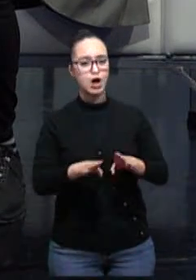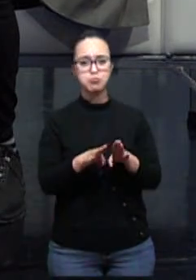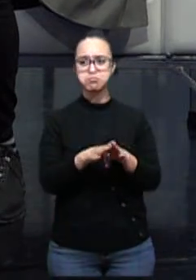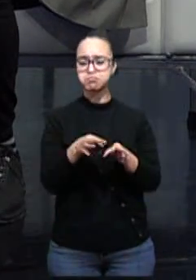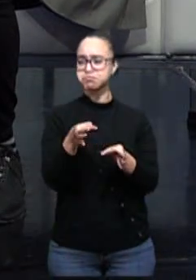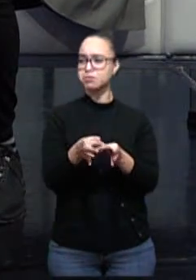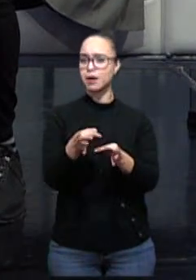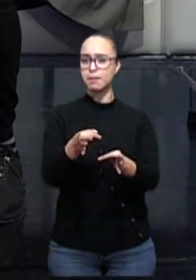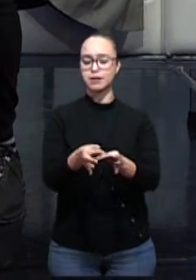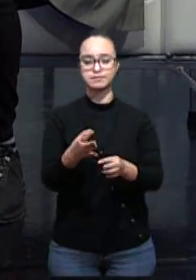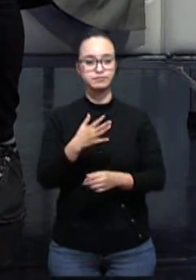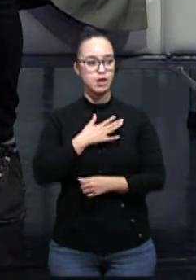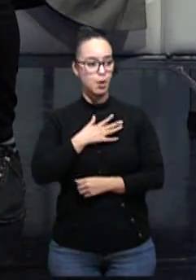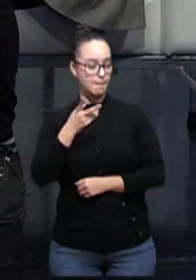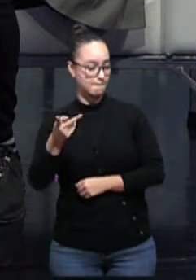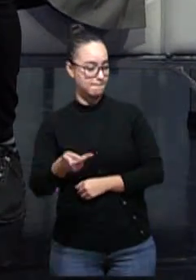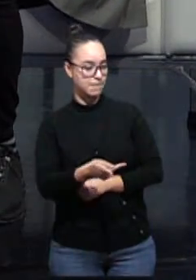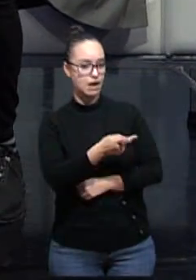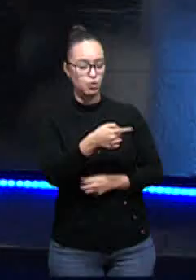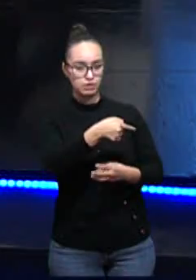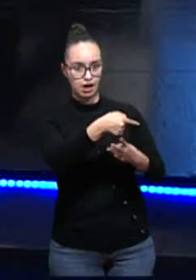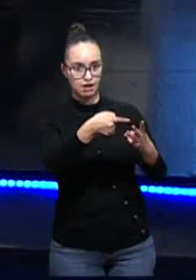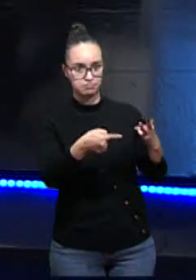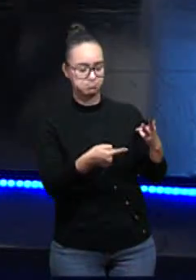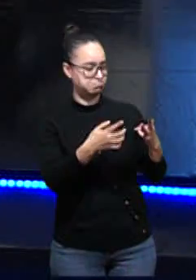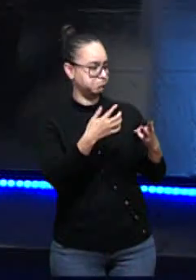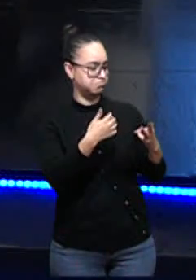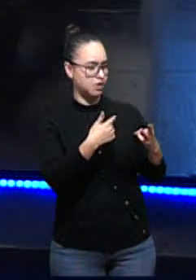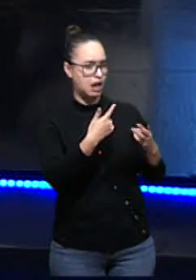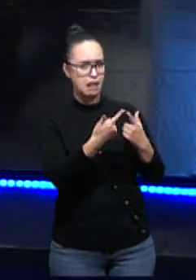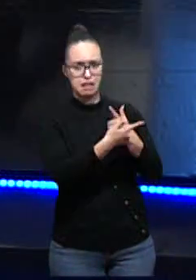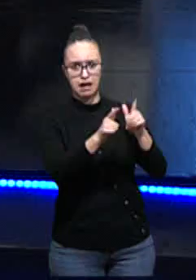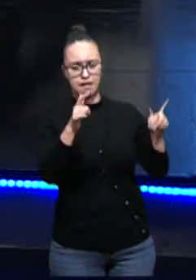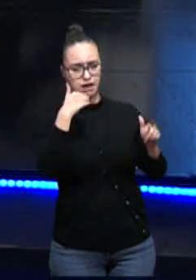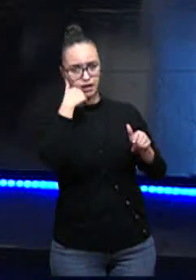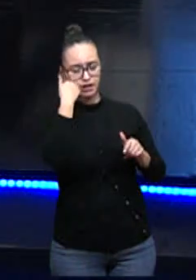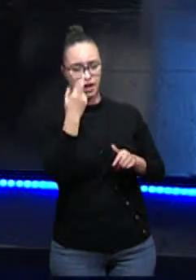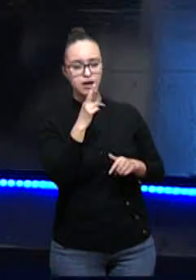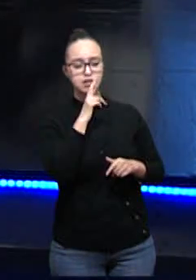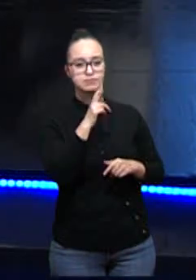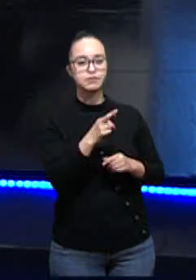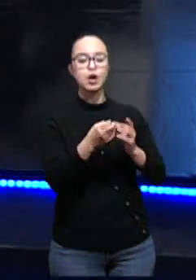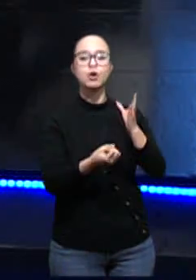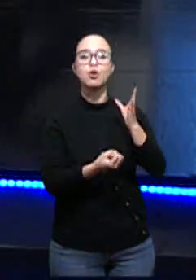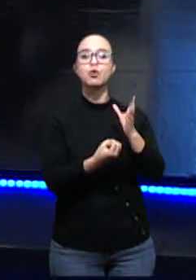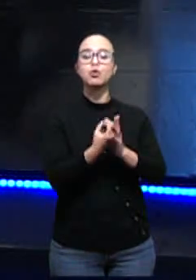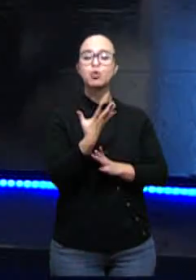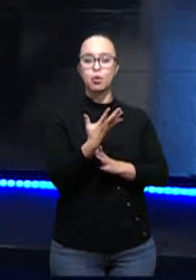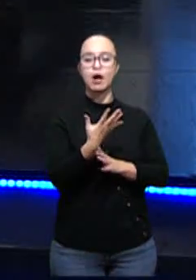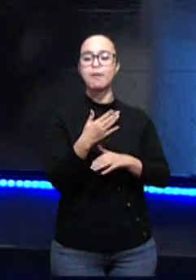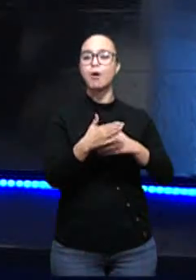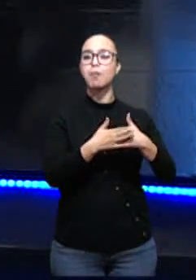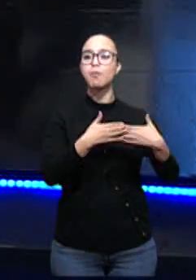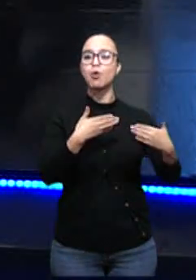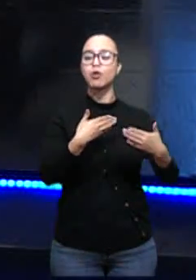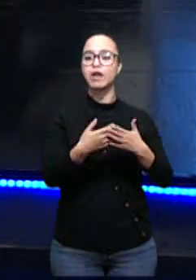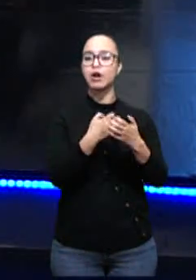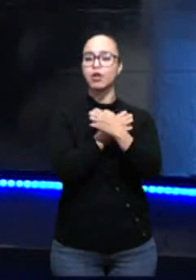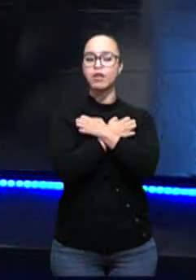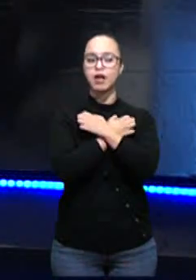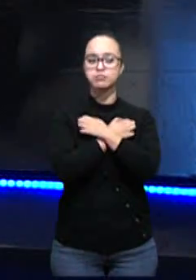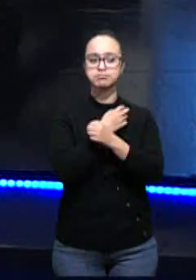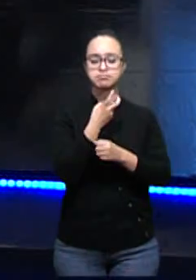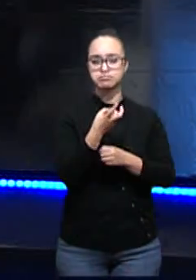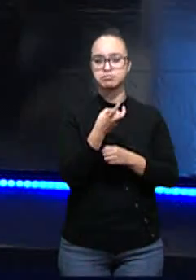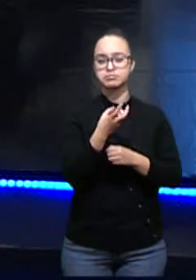una pregunta para los tres, quien guste preguntar. El tema del modelo educativo, ya no estamos hace de 10 años, de 5 años, han